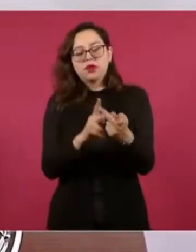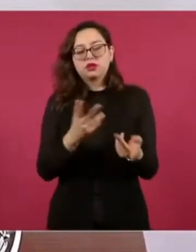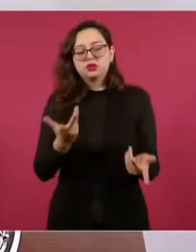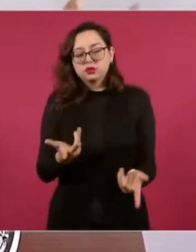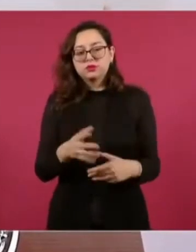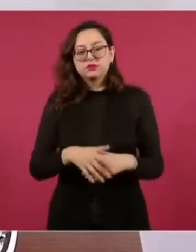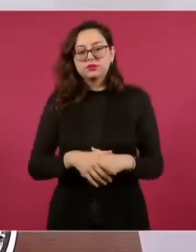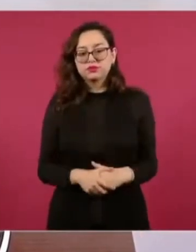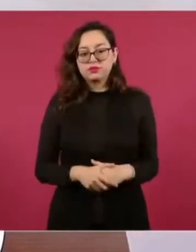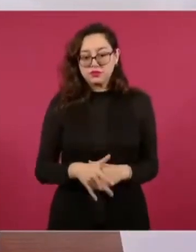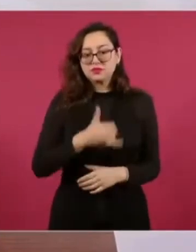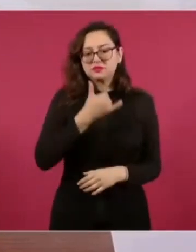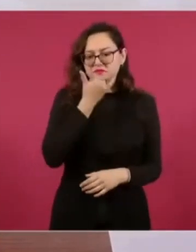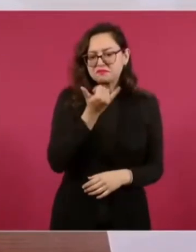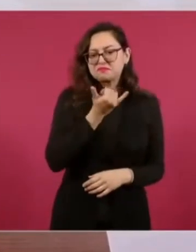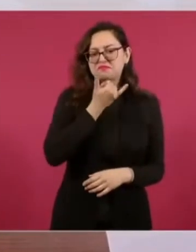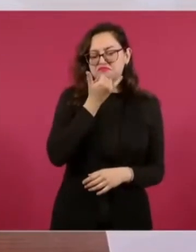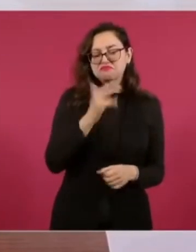pues comete errores.